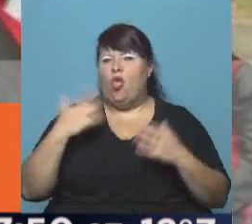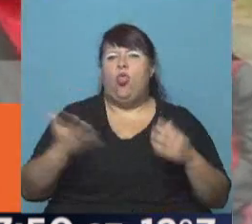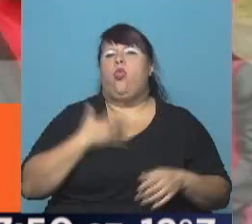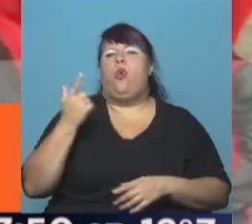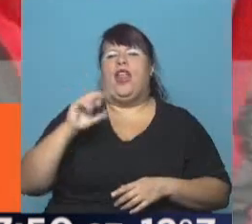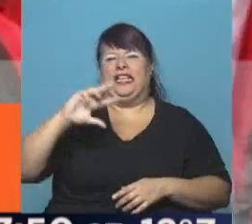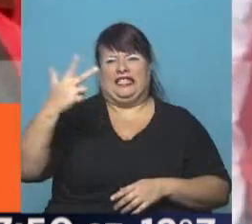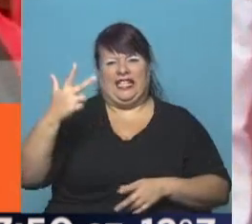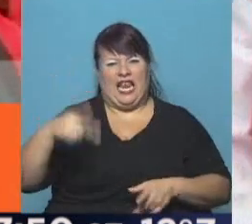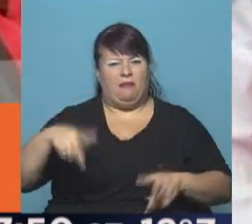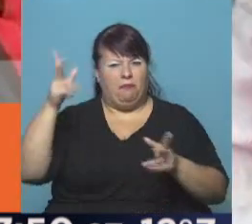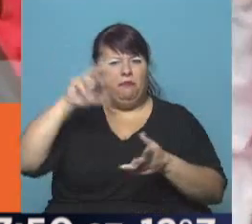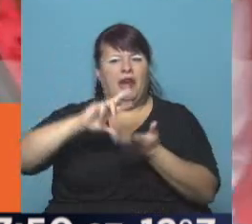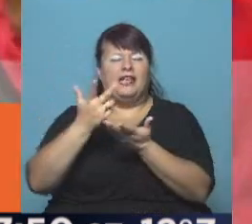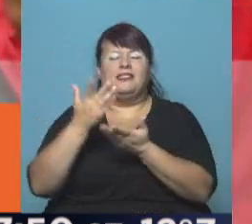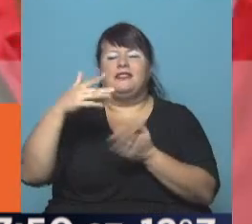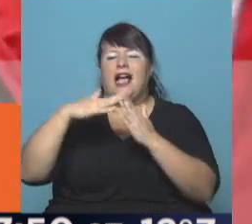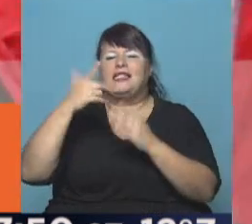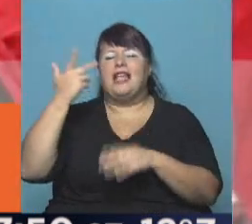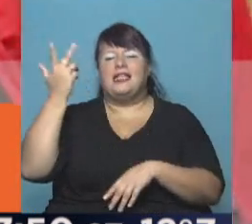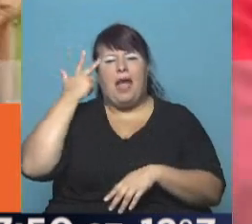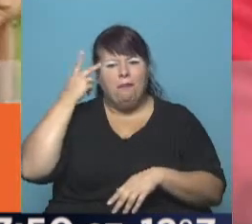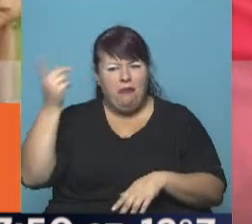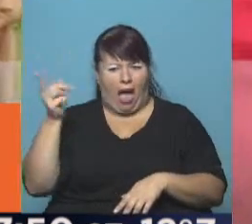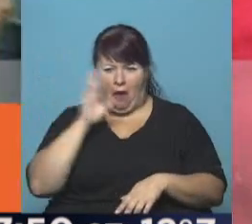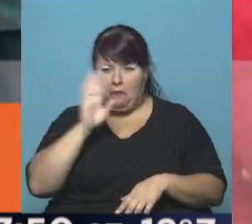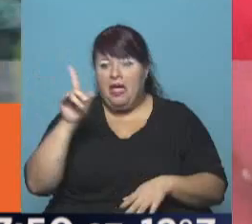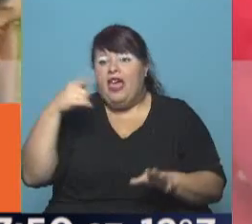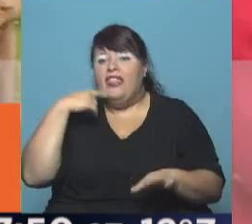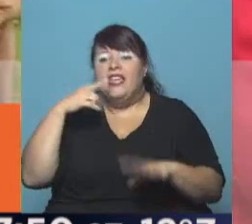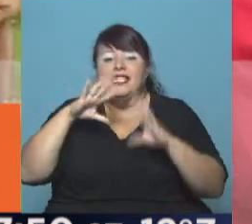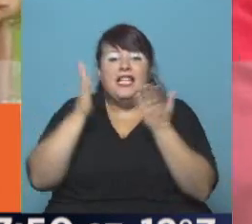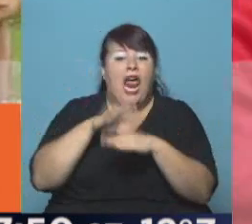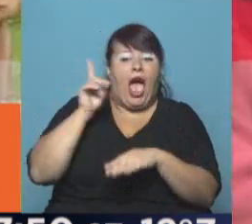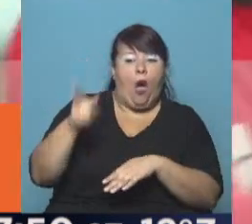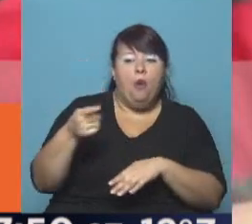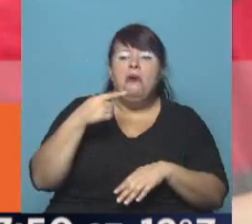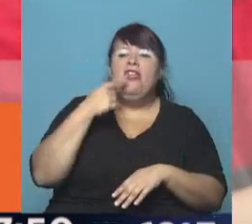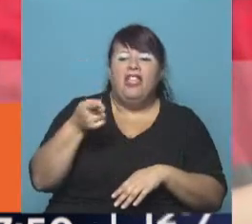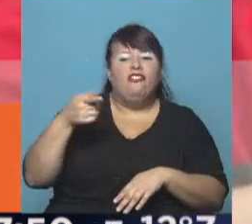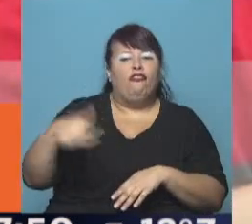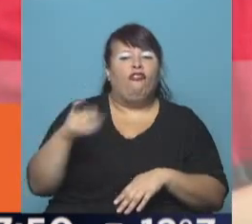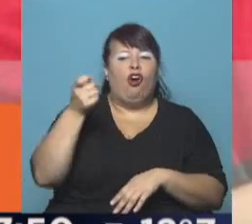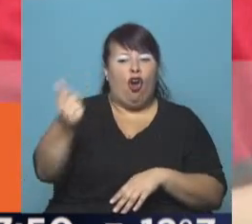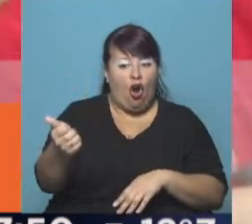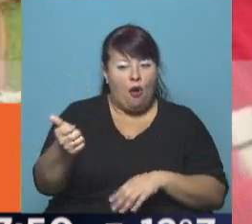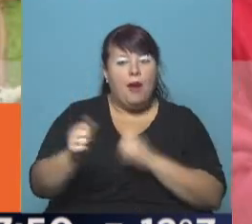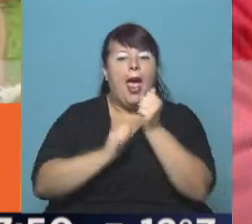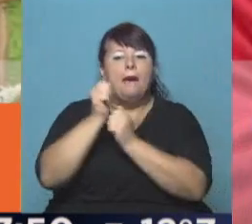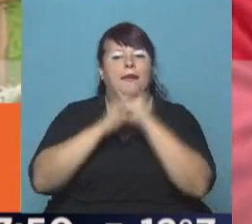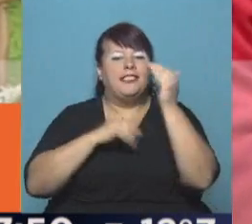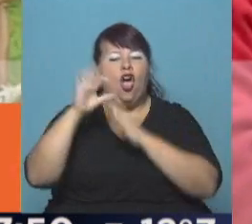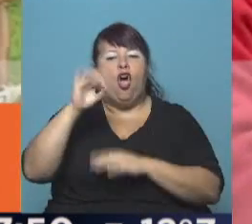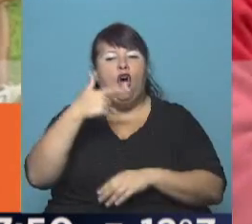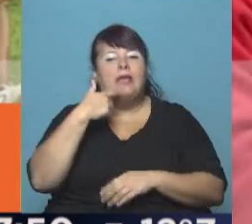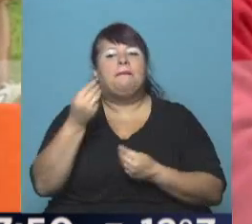del triplex en el litoral del estado de São Paulo, que supuestamente, según la acusación, habría sido comprado por la constructora